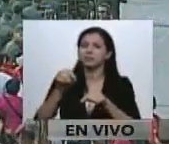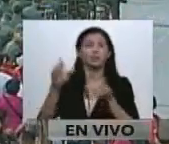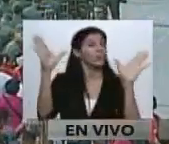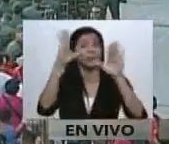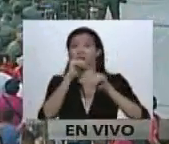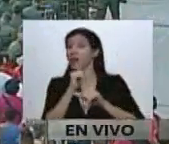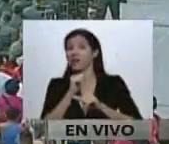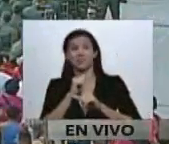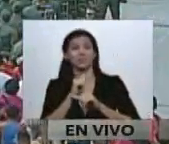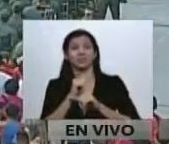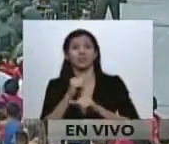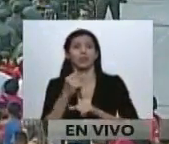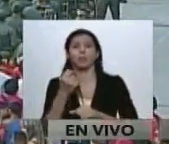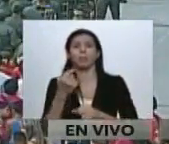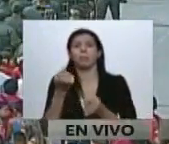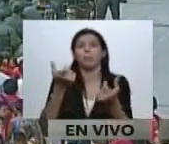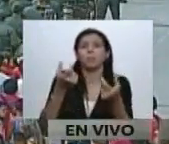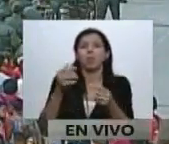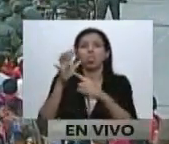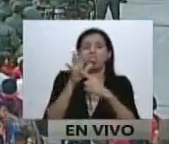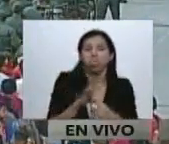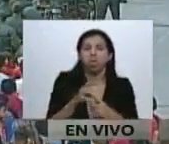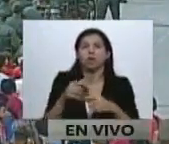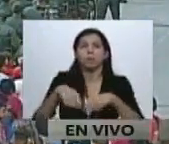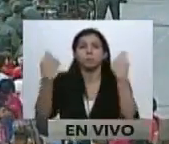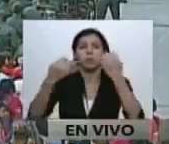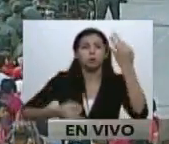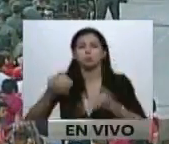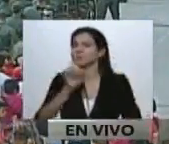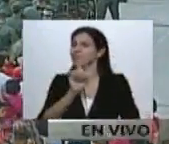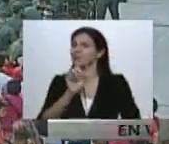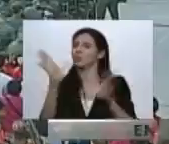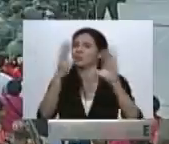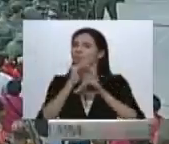ni injusticia ni exclusiones.